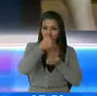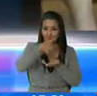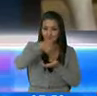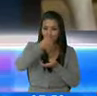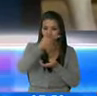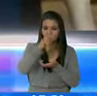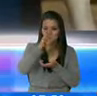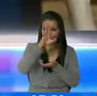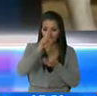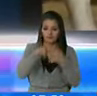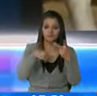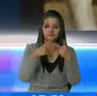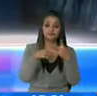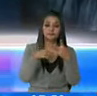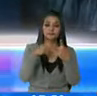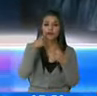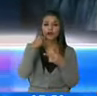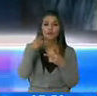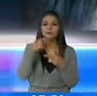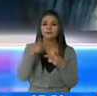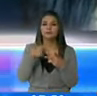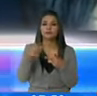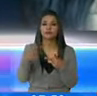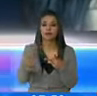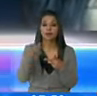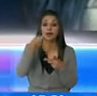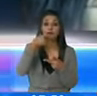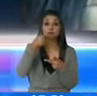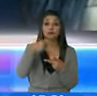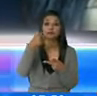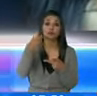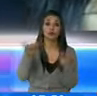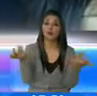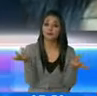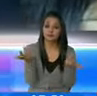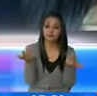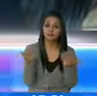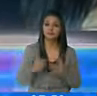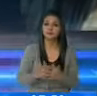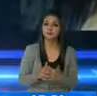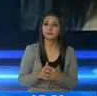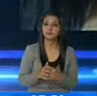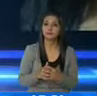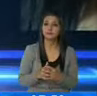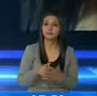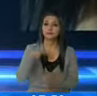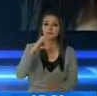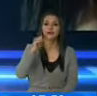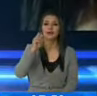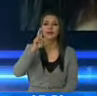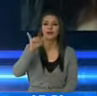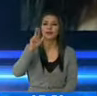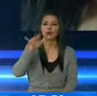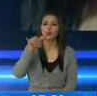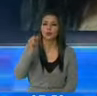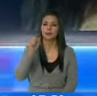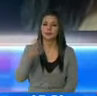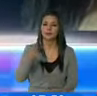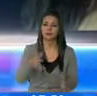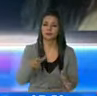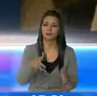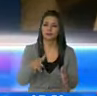Y los shuar y achuar, ellos se pintan con carahuira, que es más o